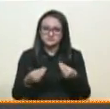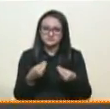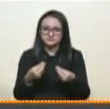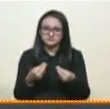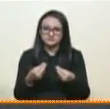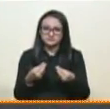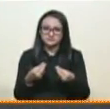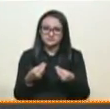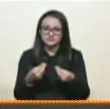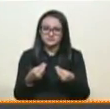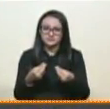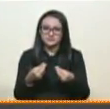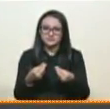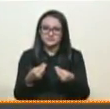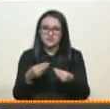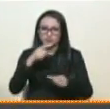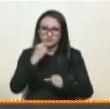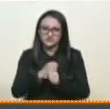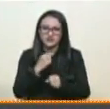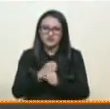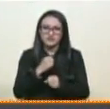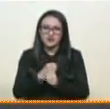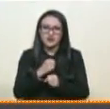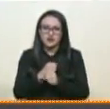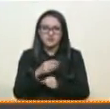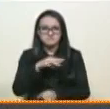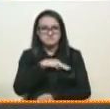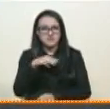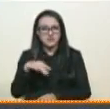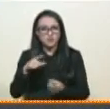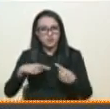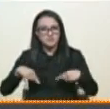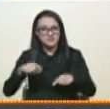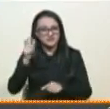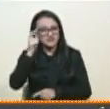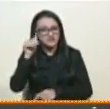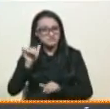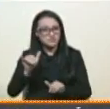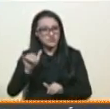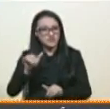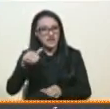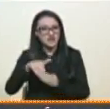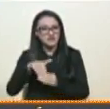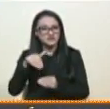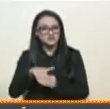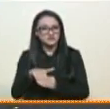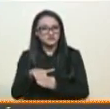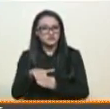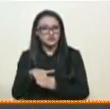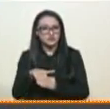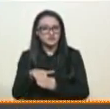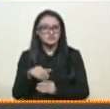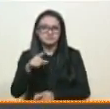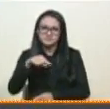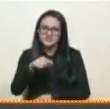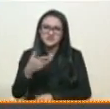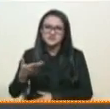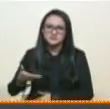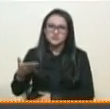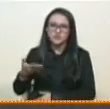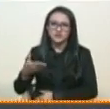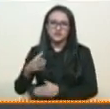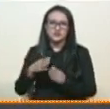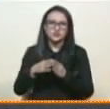hacer su trabajo de miembros de mesa el día de las elecciones. Pero más allá de eso, es importante para toda